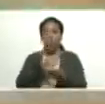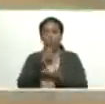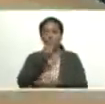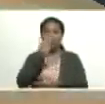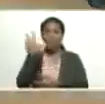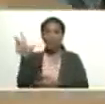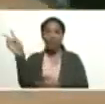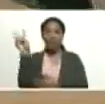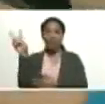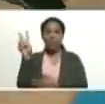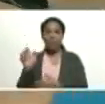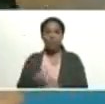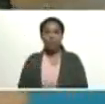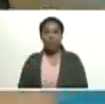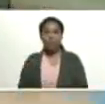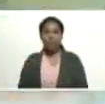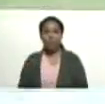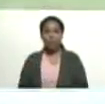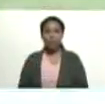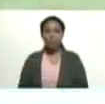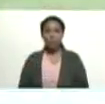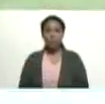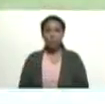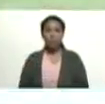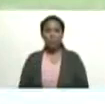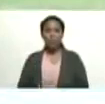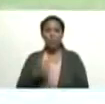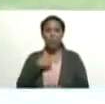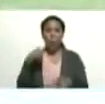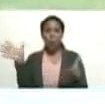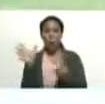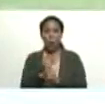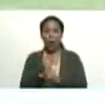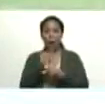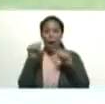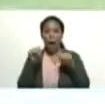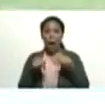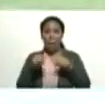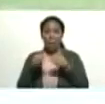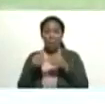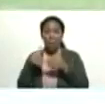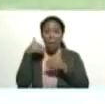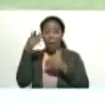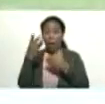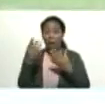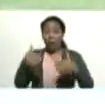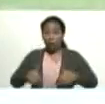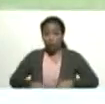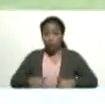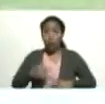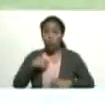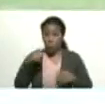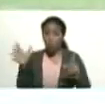venezolano. Y aquí lo logré, después de mucha esfuerza lo logré.